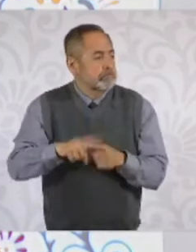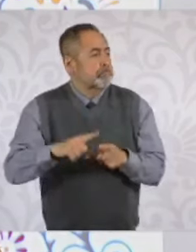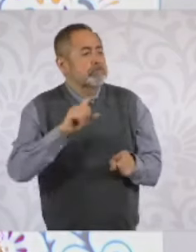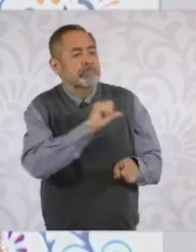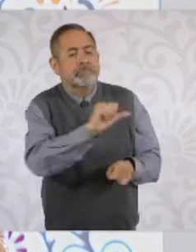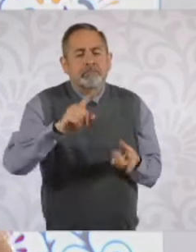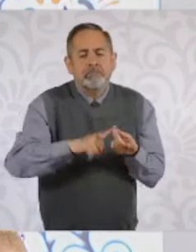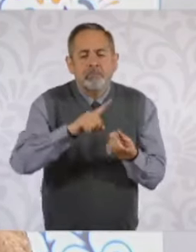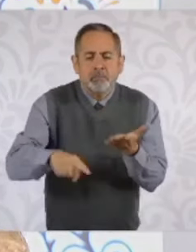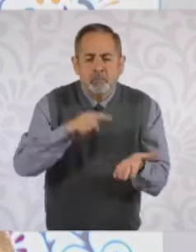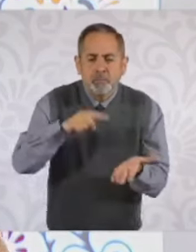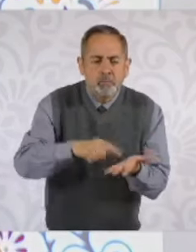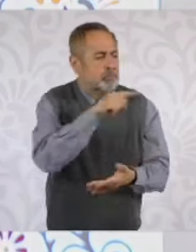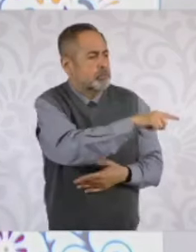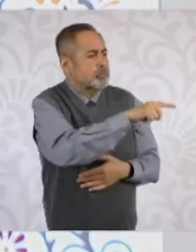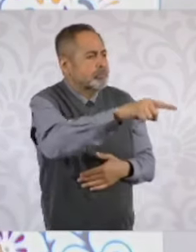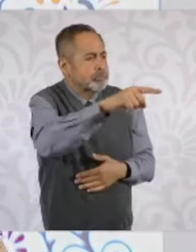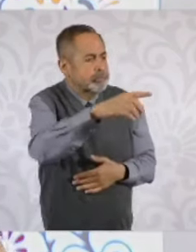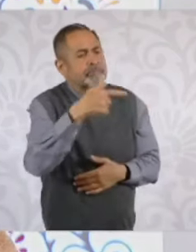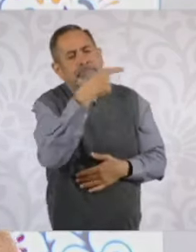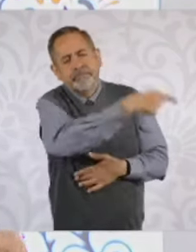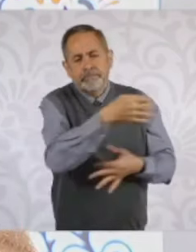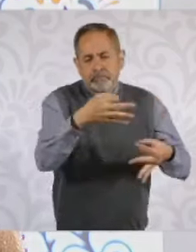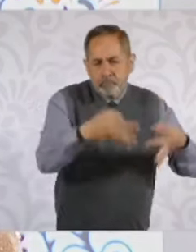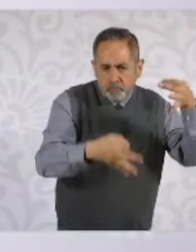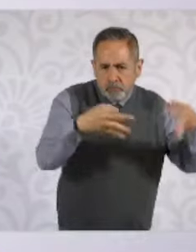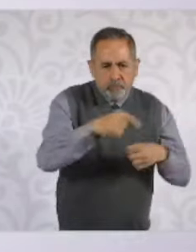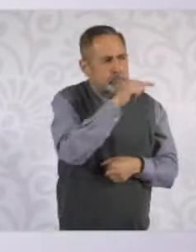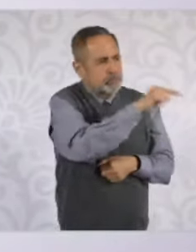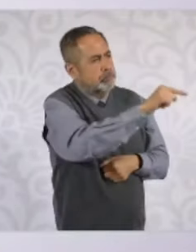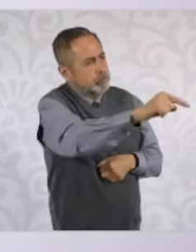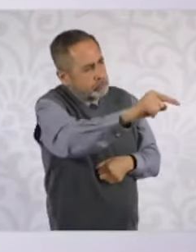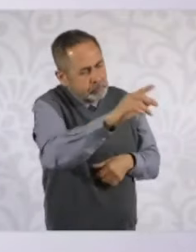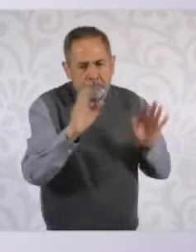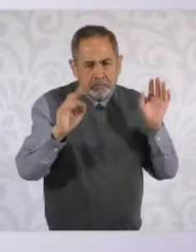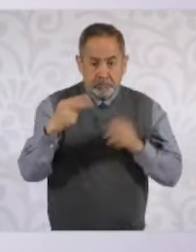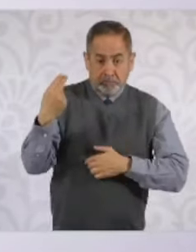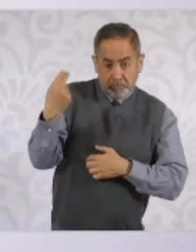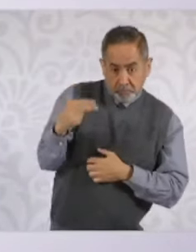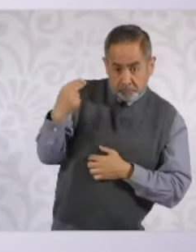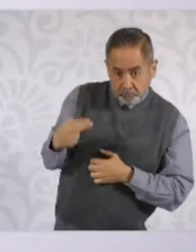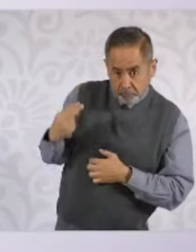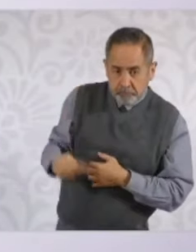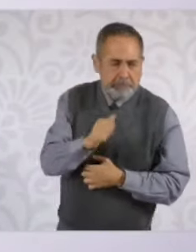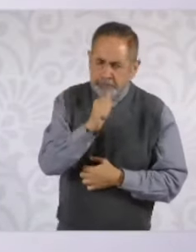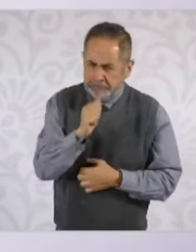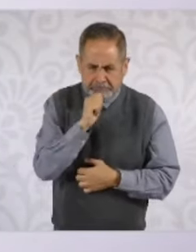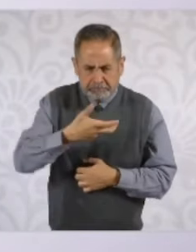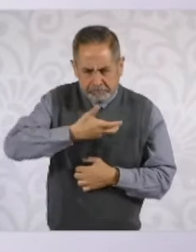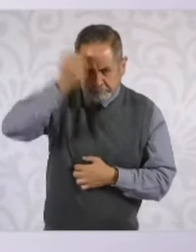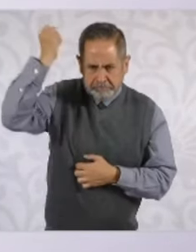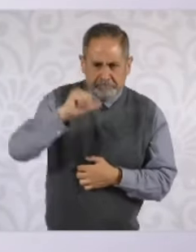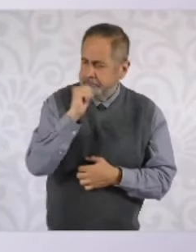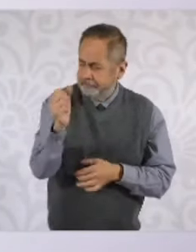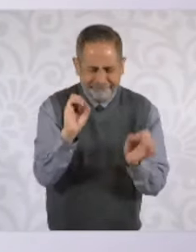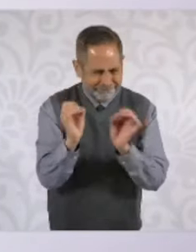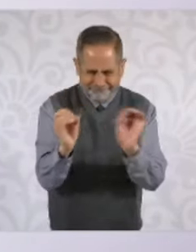ser ocupados. Eso es lo que ocurrió el fin de semana y sigue el proceso para la elección de jueces,